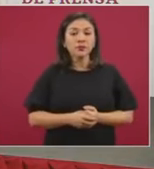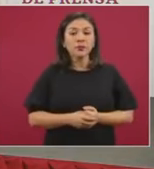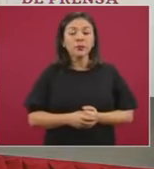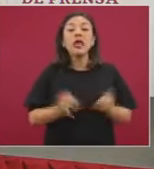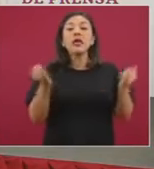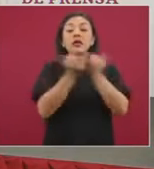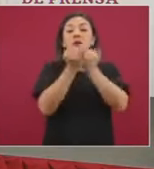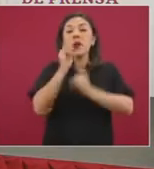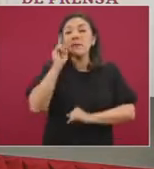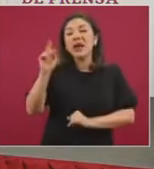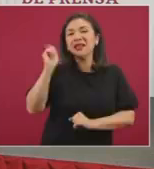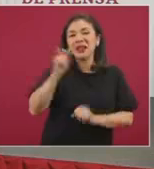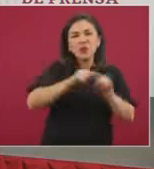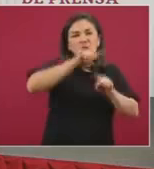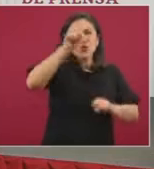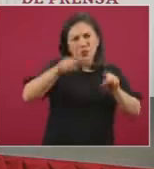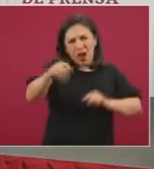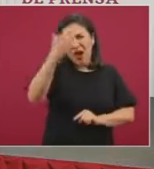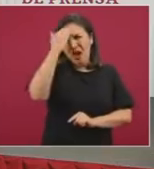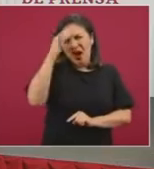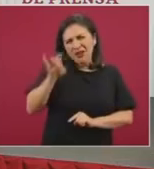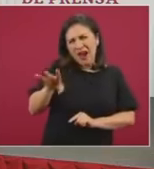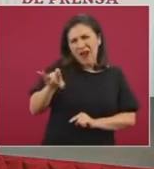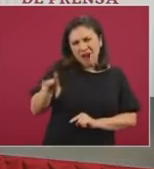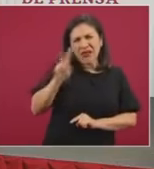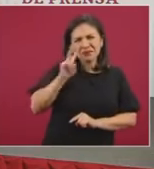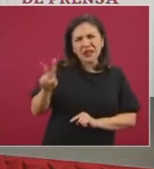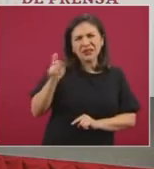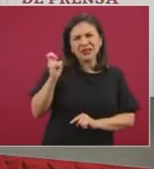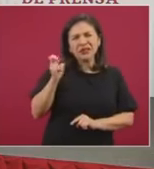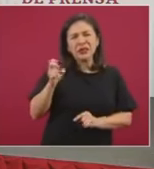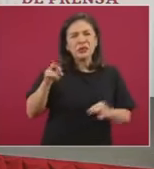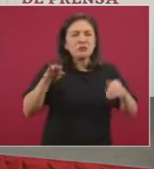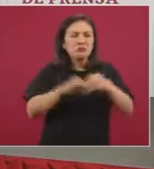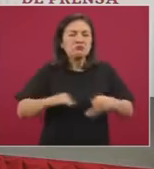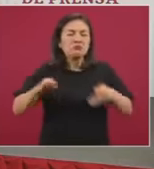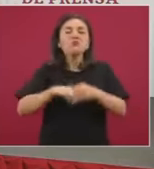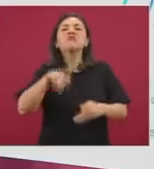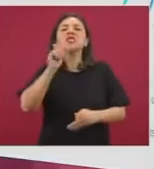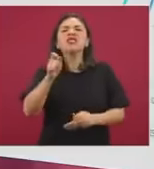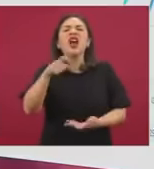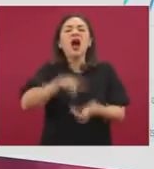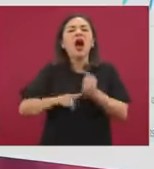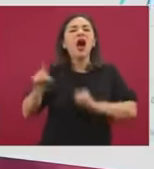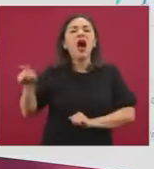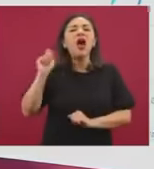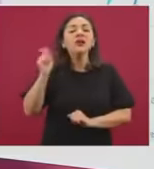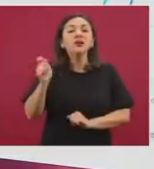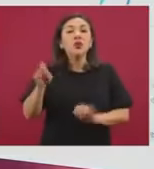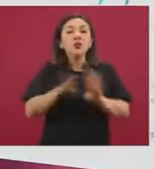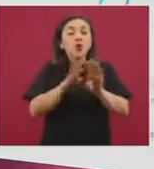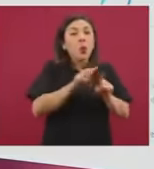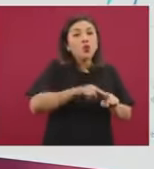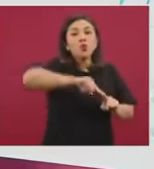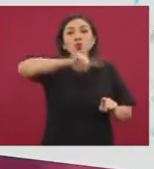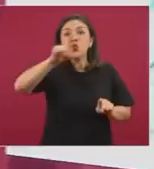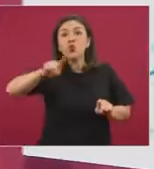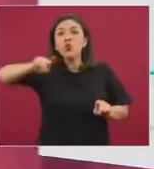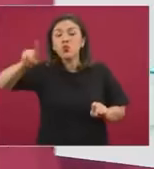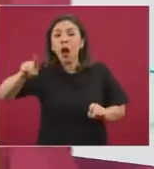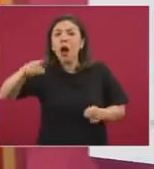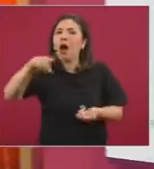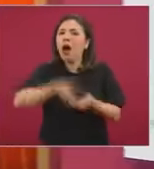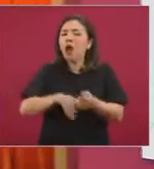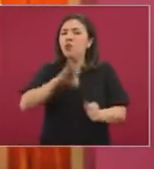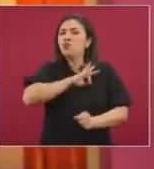Presentamos también esta curva, que también es conocida por muchos de ustedes, en donde tenemos tanto la curva ya de los casos